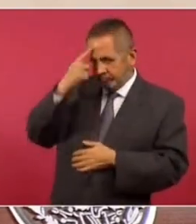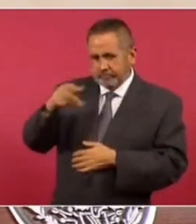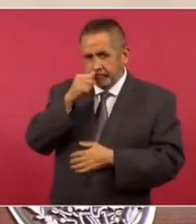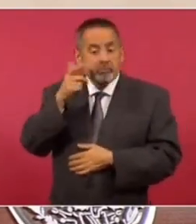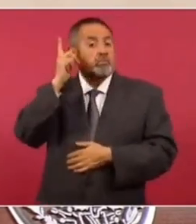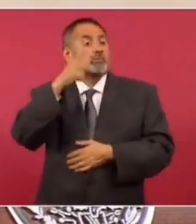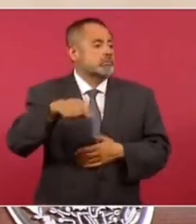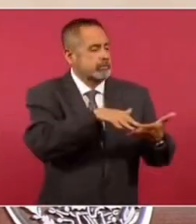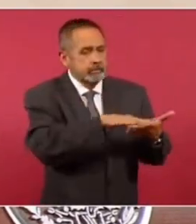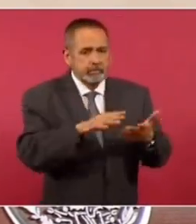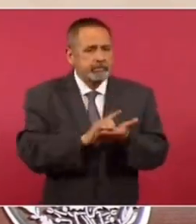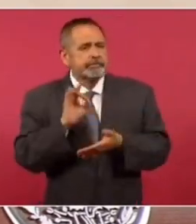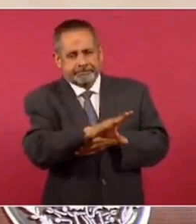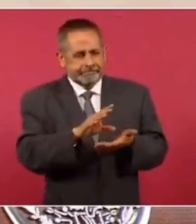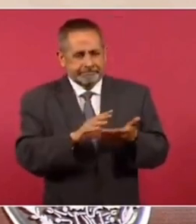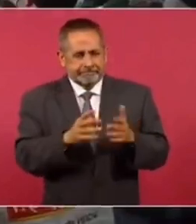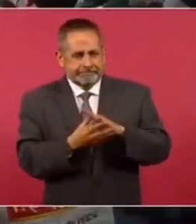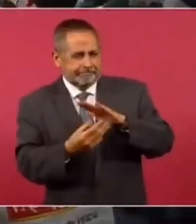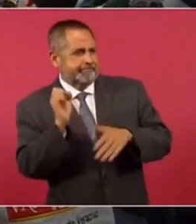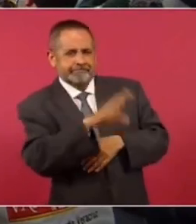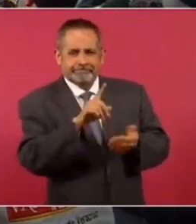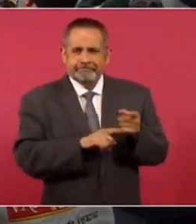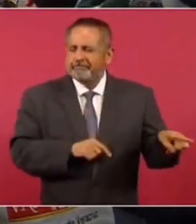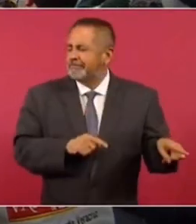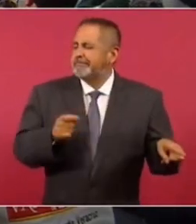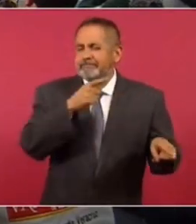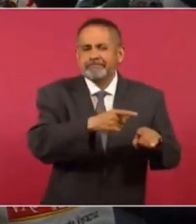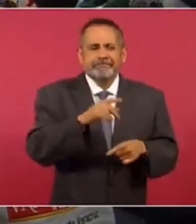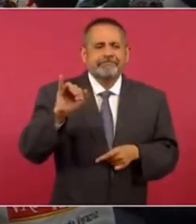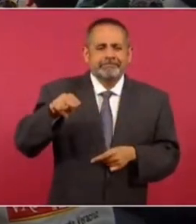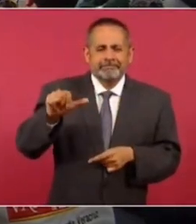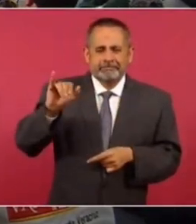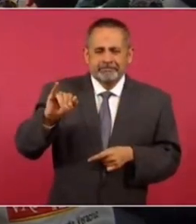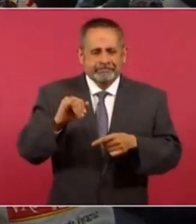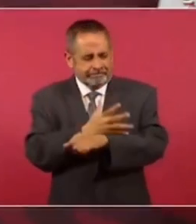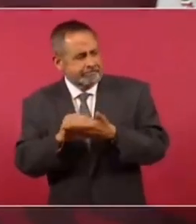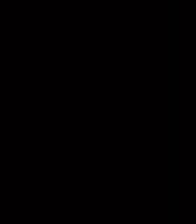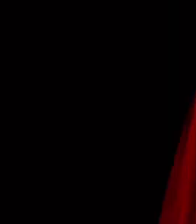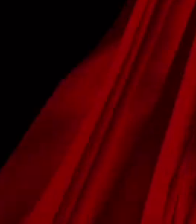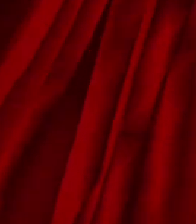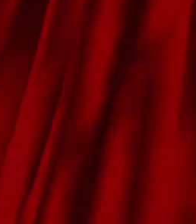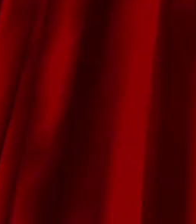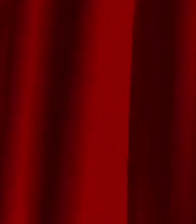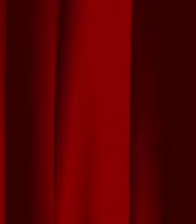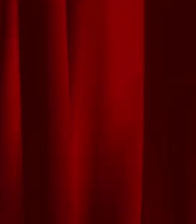Ojalá y la lean los conservadores, se la voy a mandar a los, ¿cómo se llama? De la transparencia. Así.